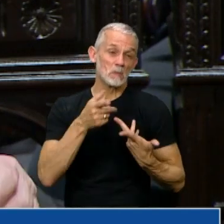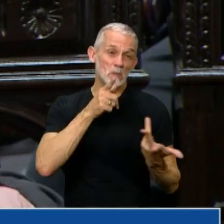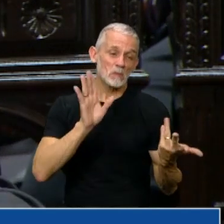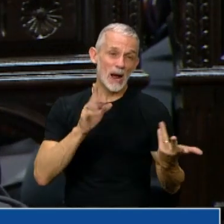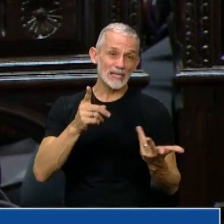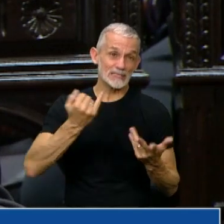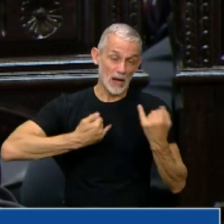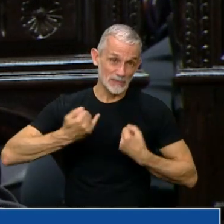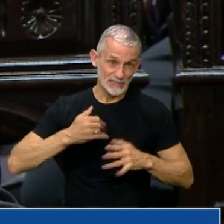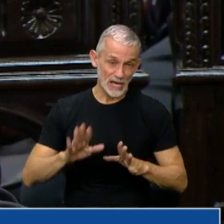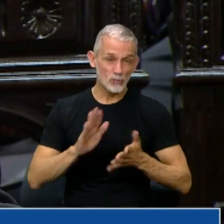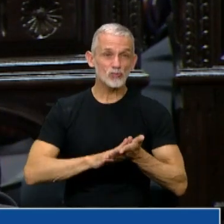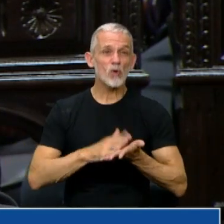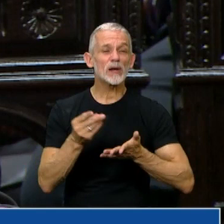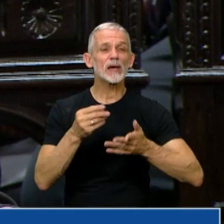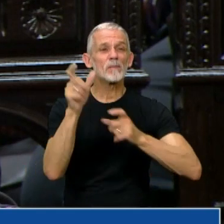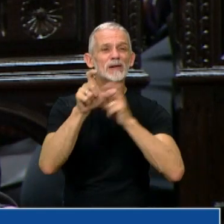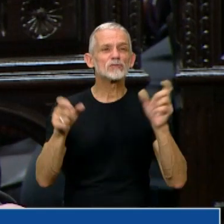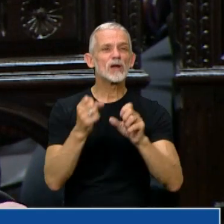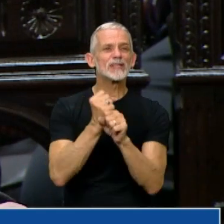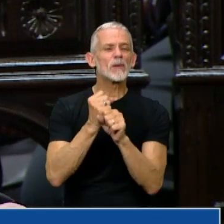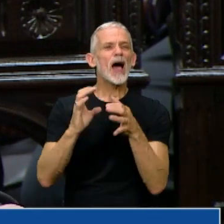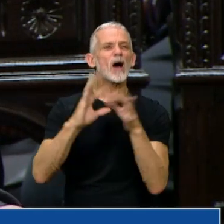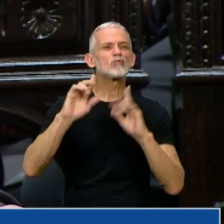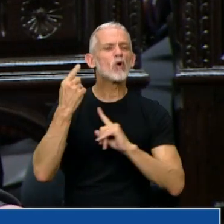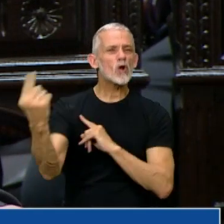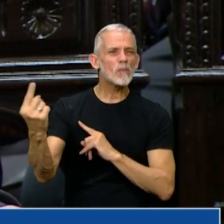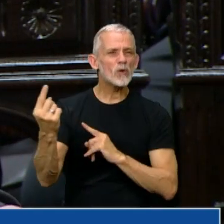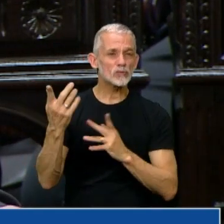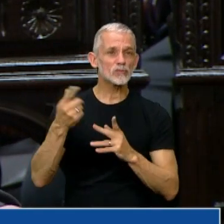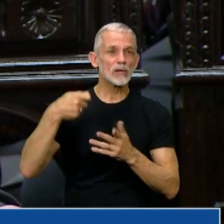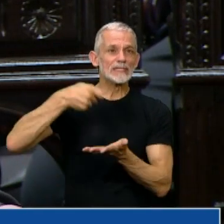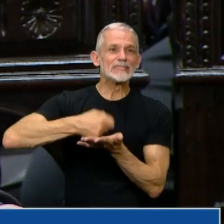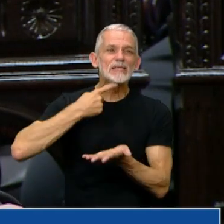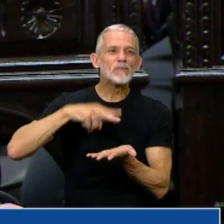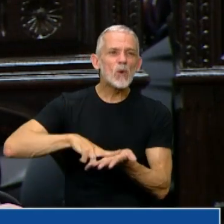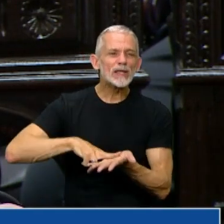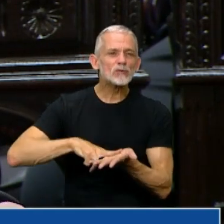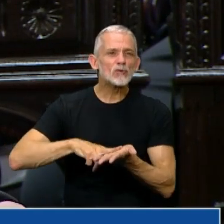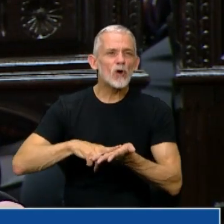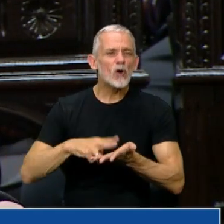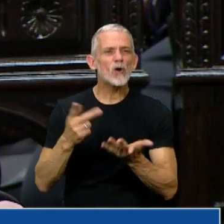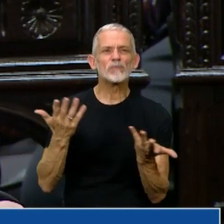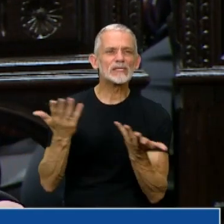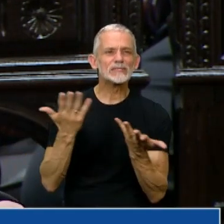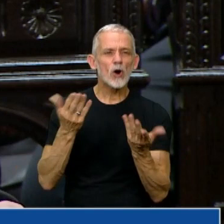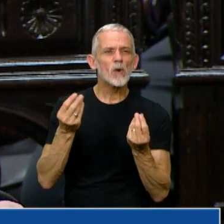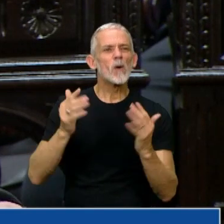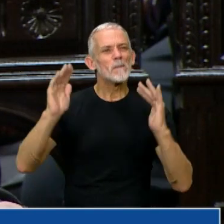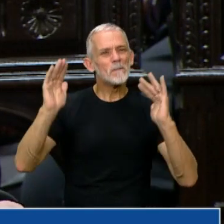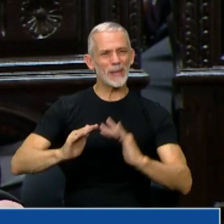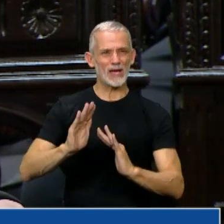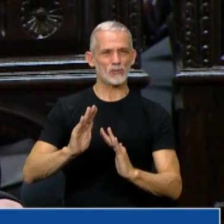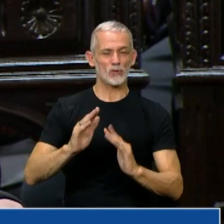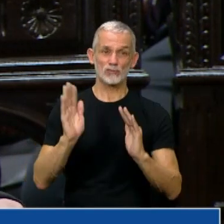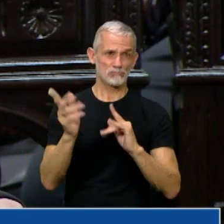ha anticipado respecto de los trabajadores autónomos, la carga tributaria se va a aliviar